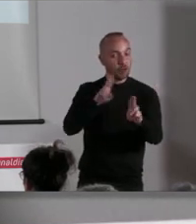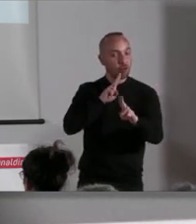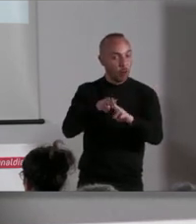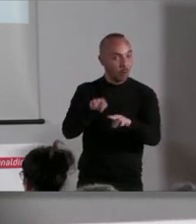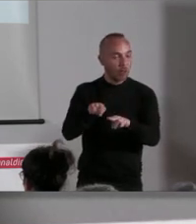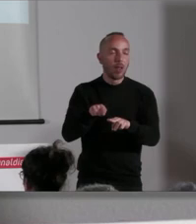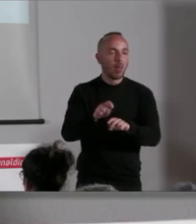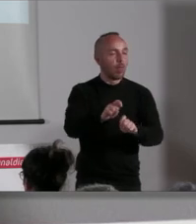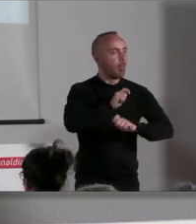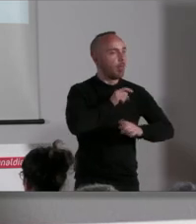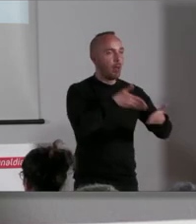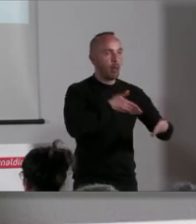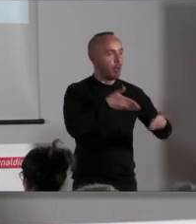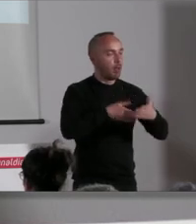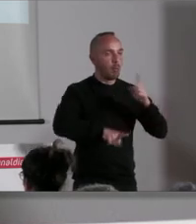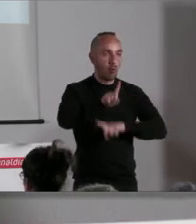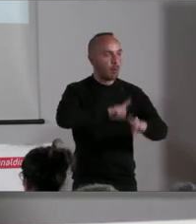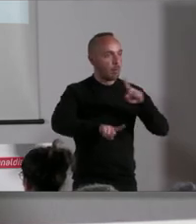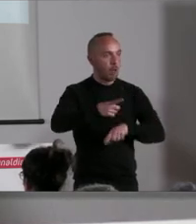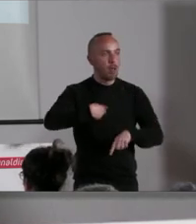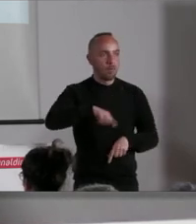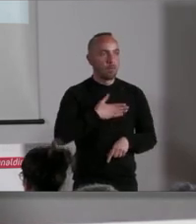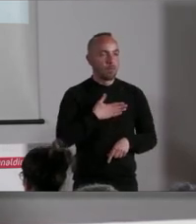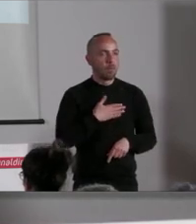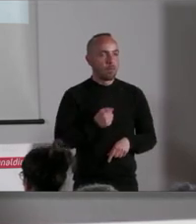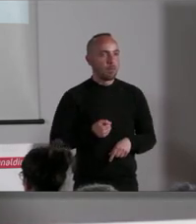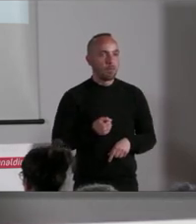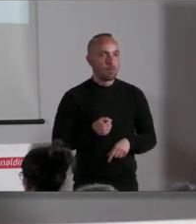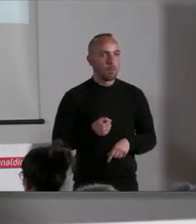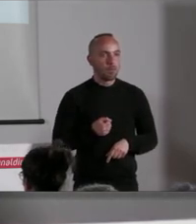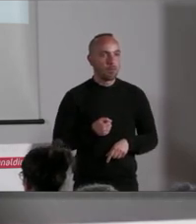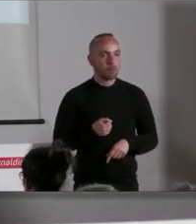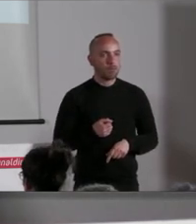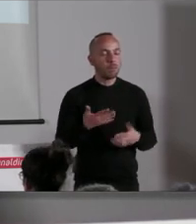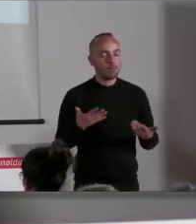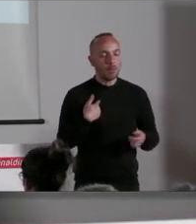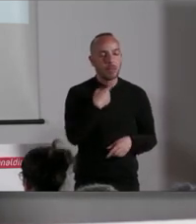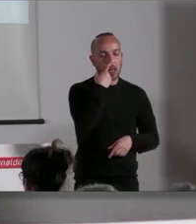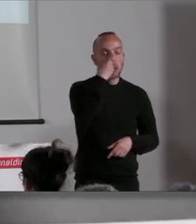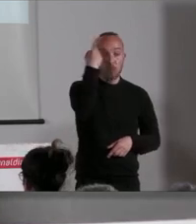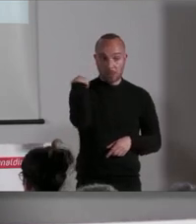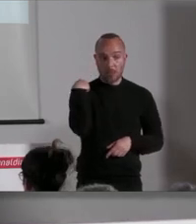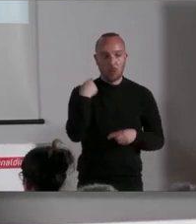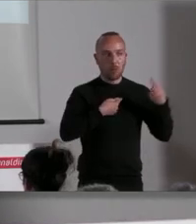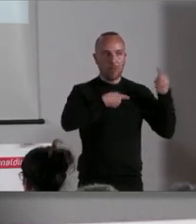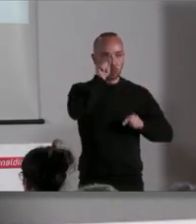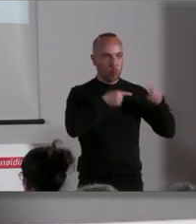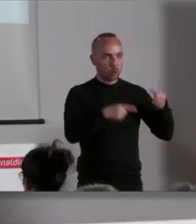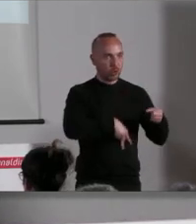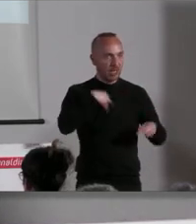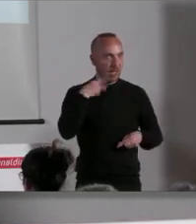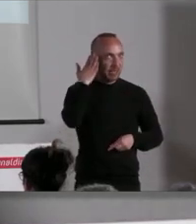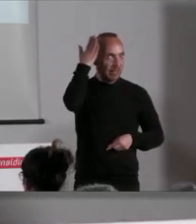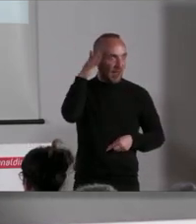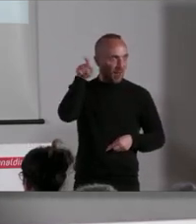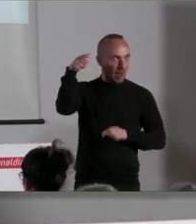problemón para nosotras. Entonces, el año pasado, en los presupuestos generales de Navarra,